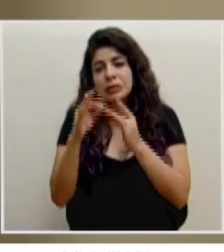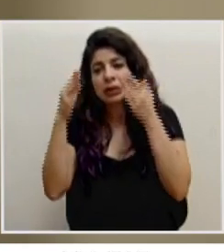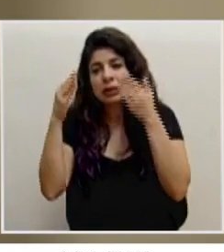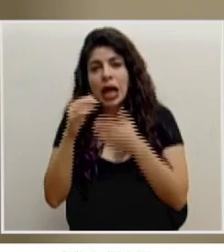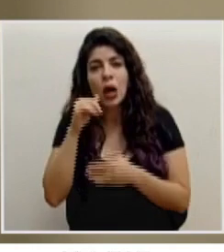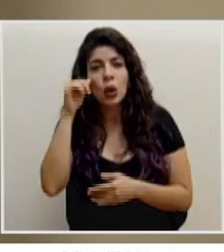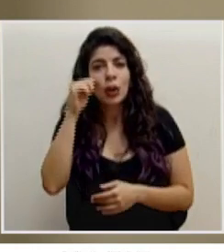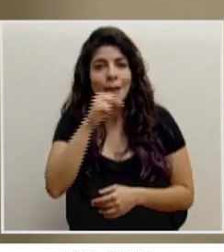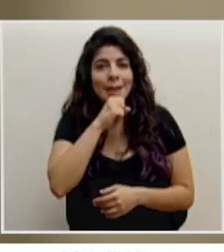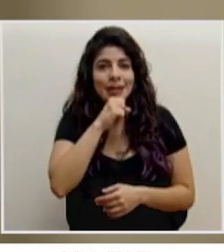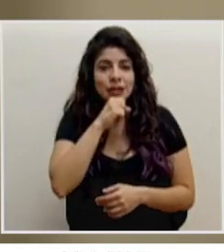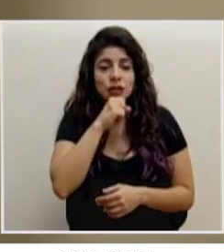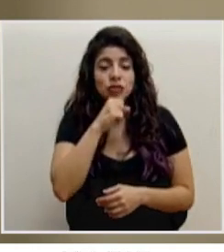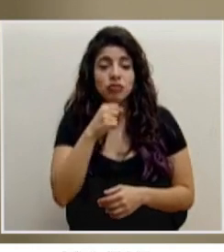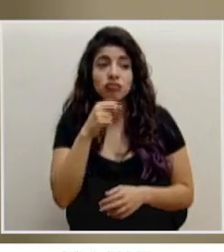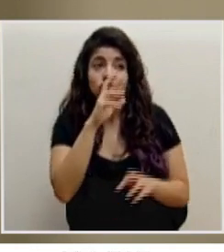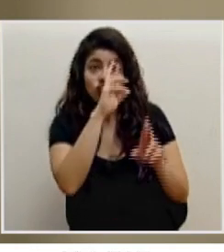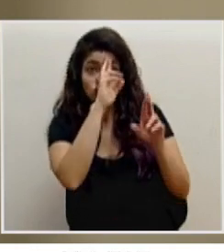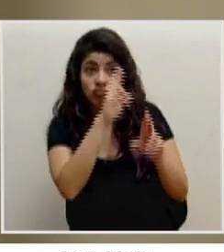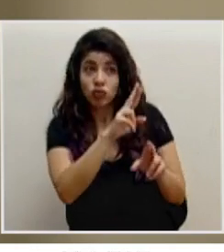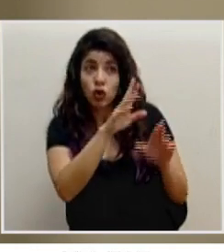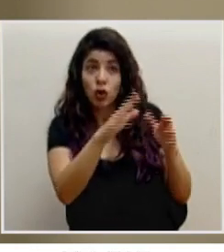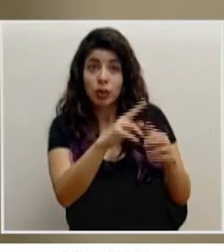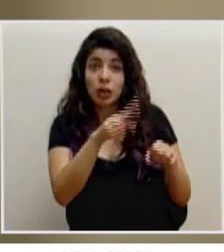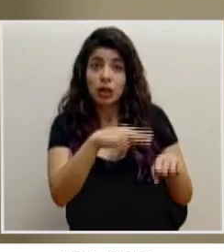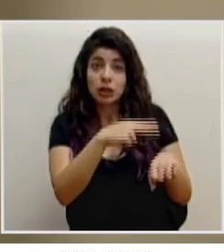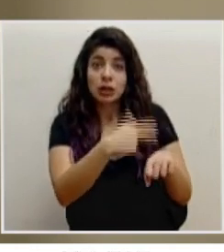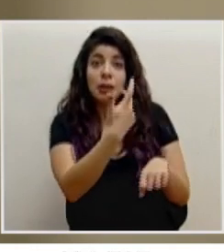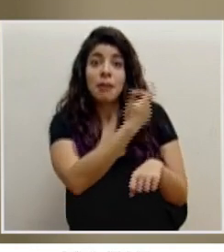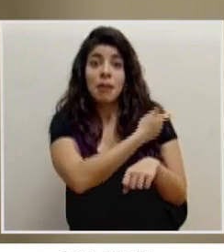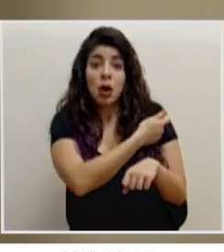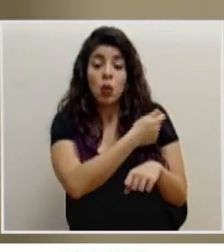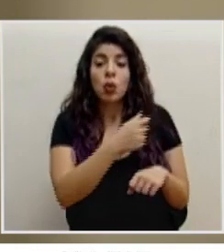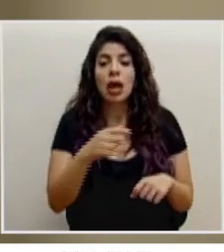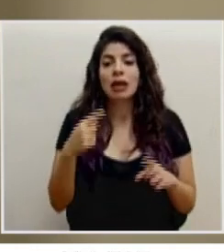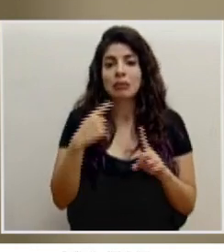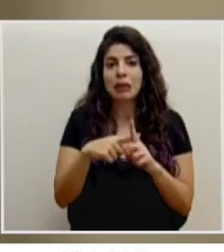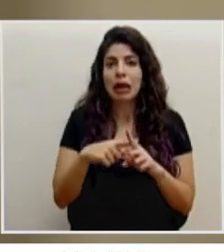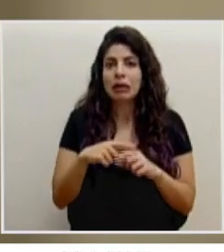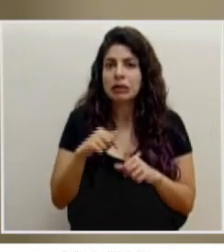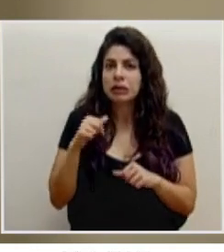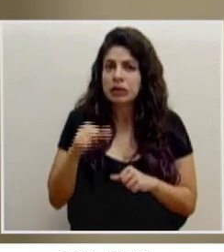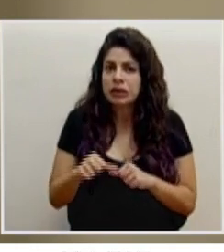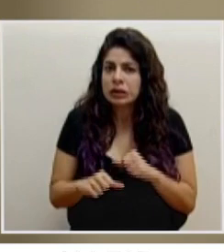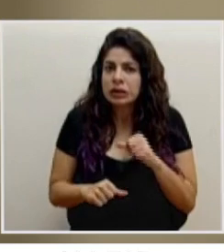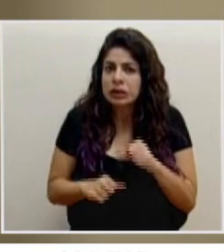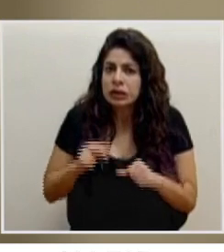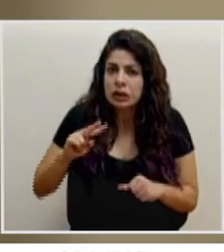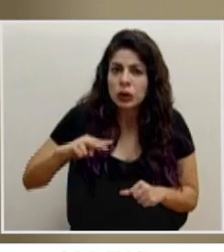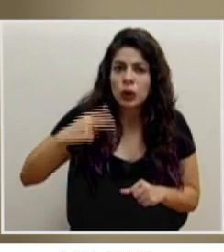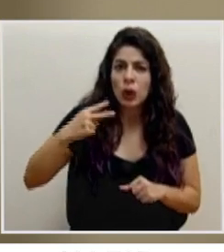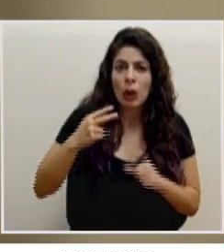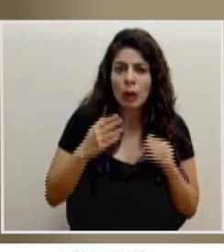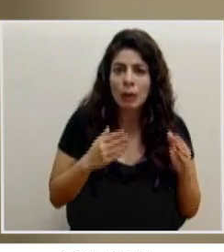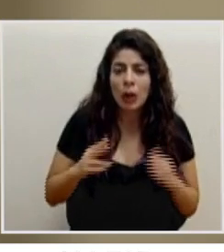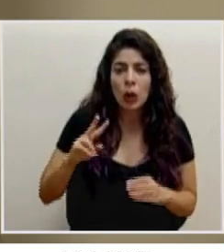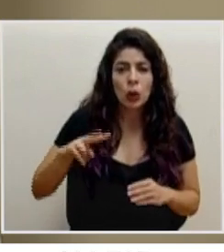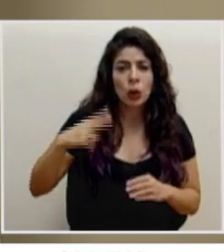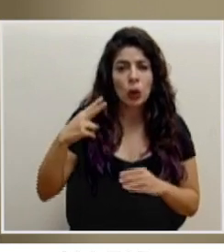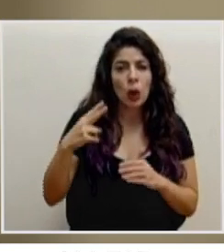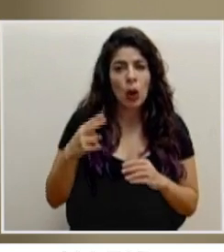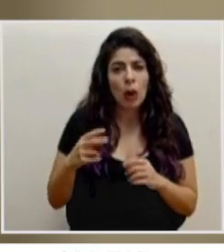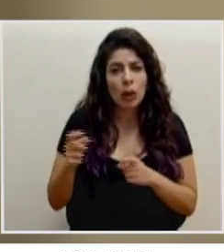mayores. Siguiendo el lineamiento de la Comisión Nacional de Vacunación y en un esfuerzo adicional de planificación y logística,